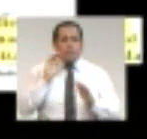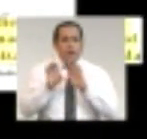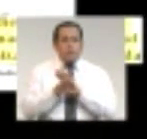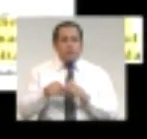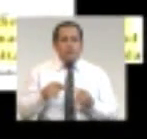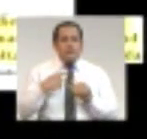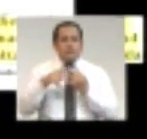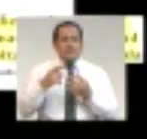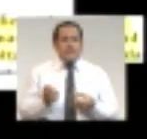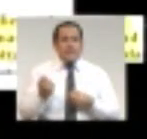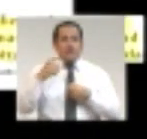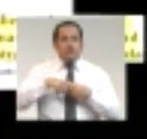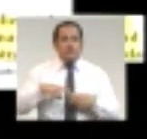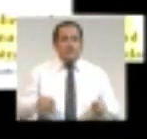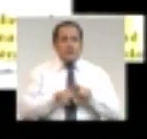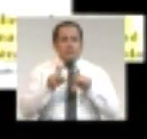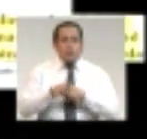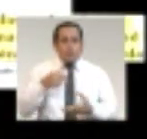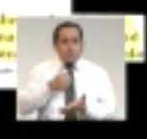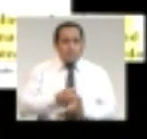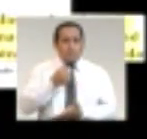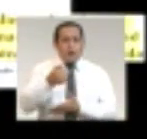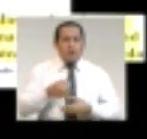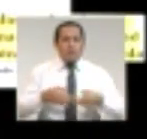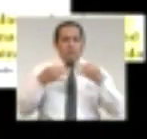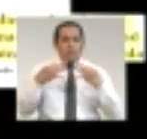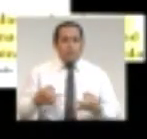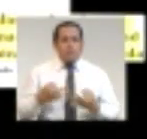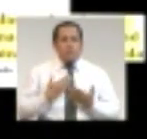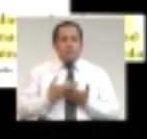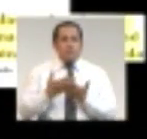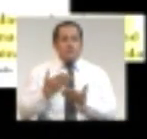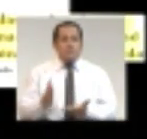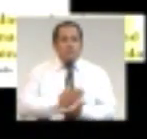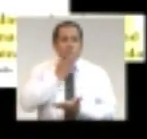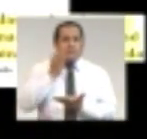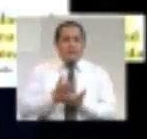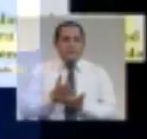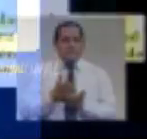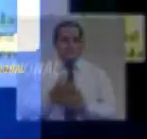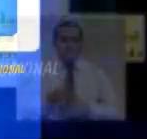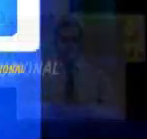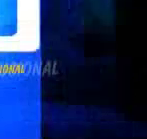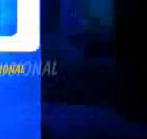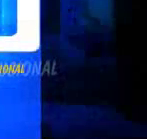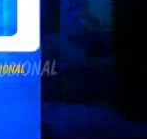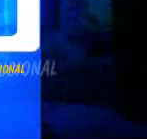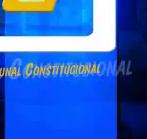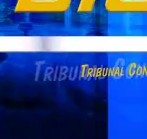de indemnización que incluya una compensación por el eventual perjuicio.